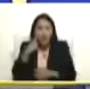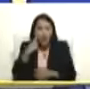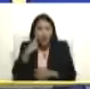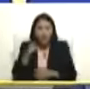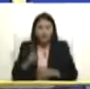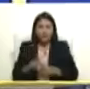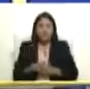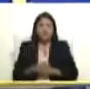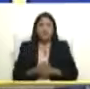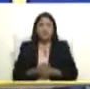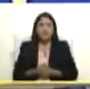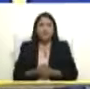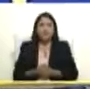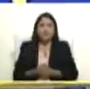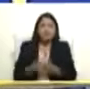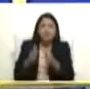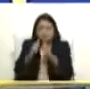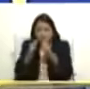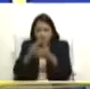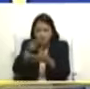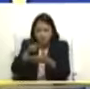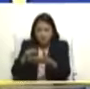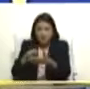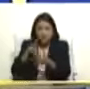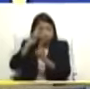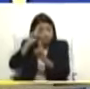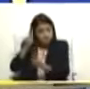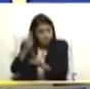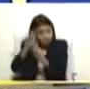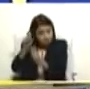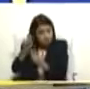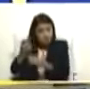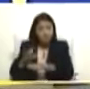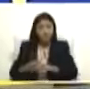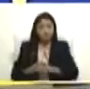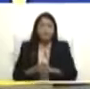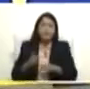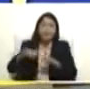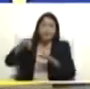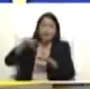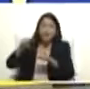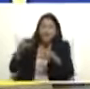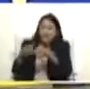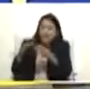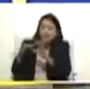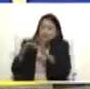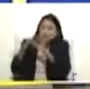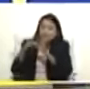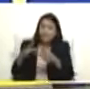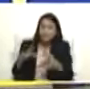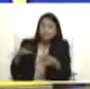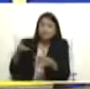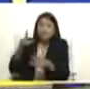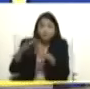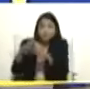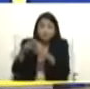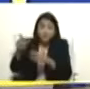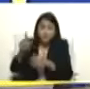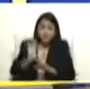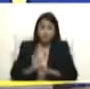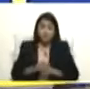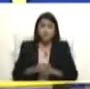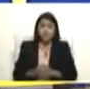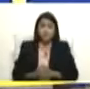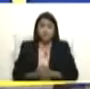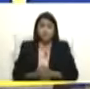Los leo y los respeto, pero entiendo que ustedes sirven a unos intereses y que le dan órdenes.